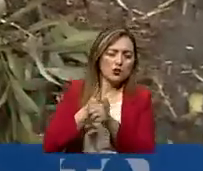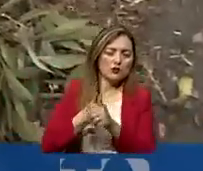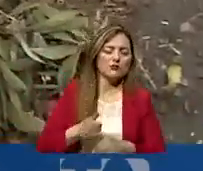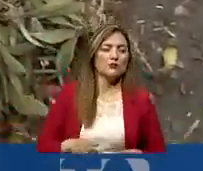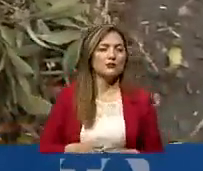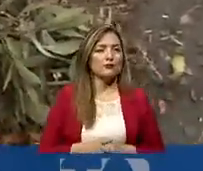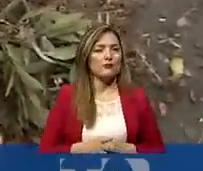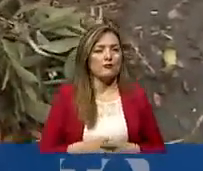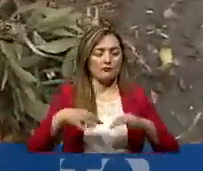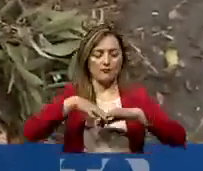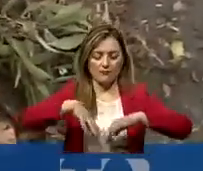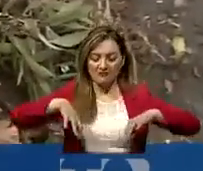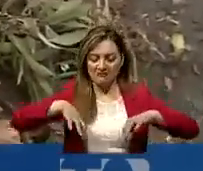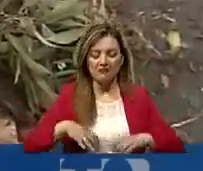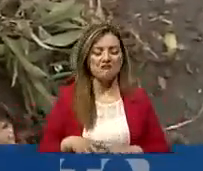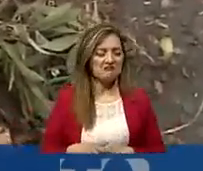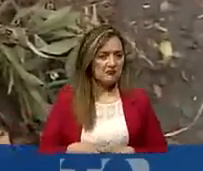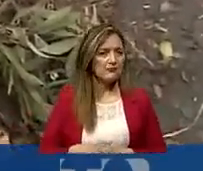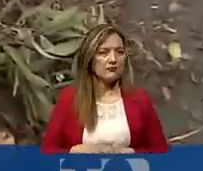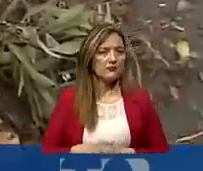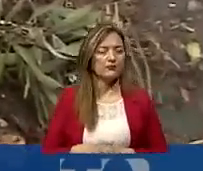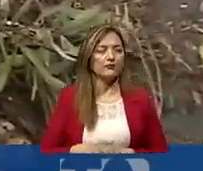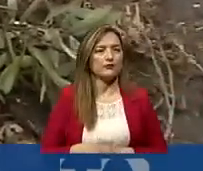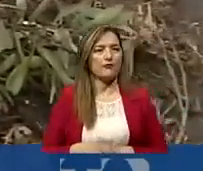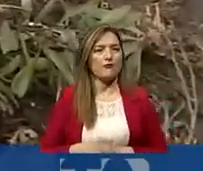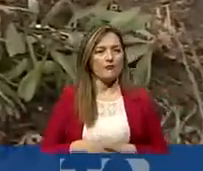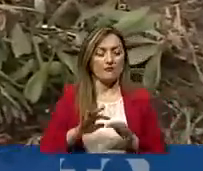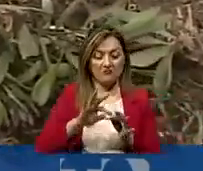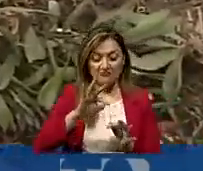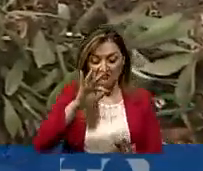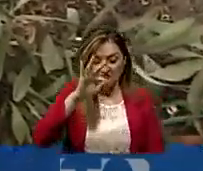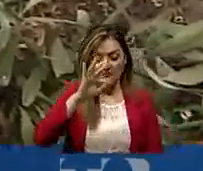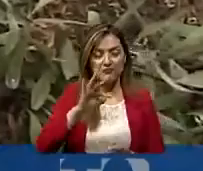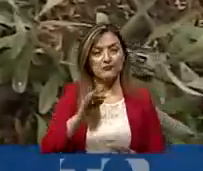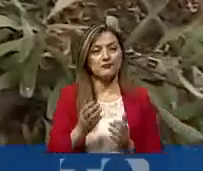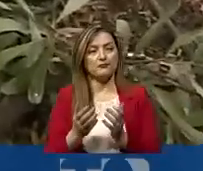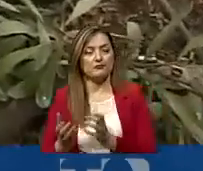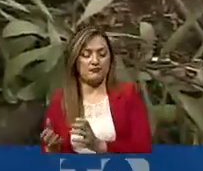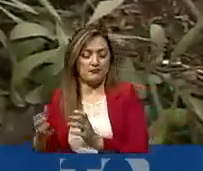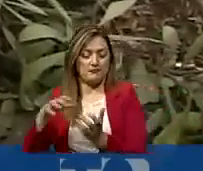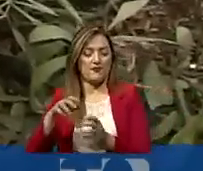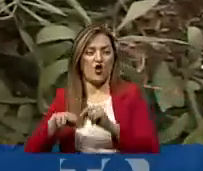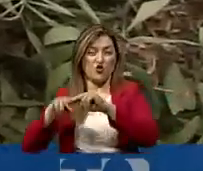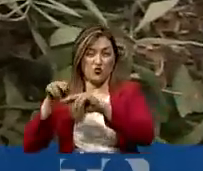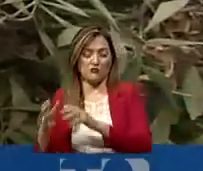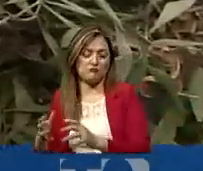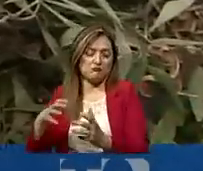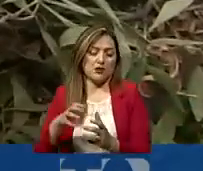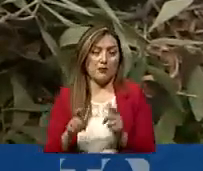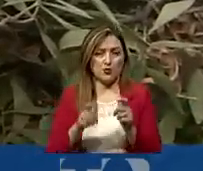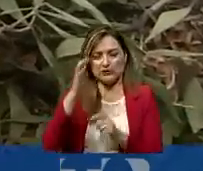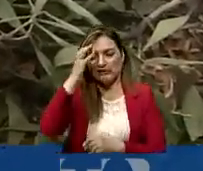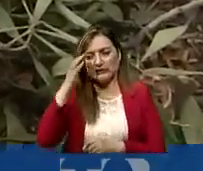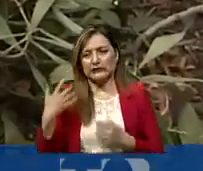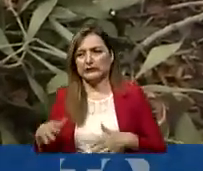profundidad de este agujero. Como decíamos anteriormente, hay escombros arrojados ahí, precisamente por la preocupación de los vecinos que esto se